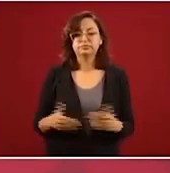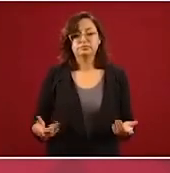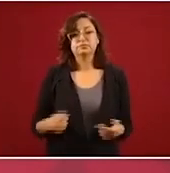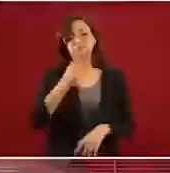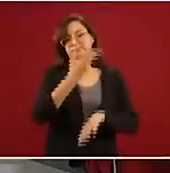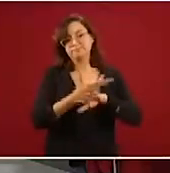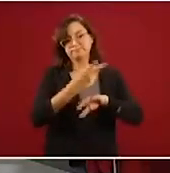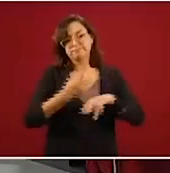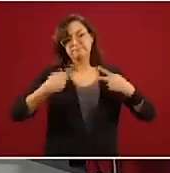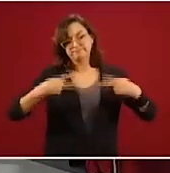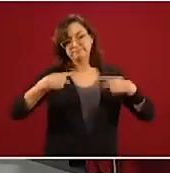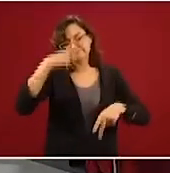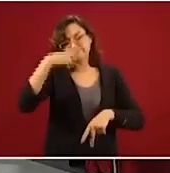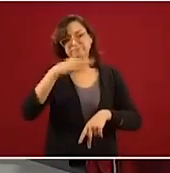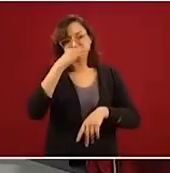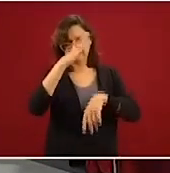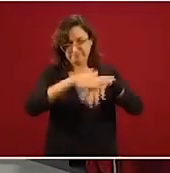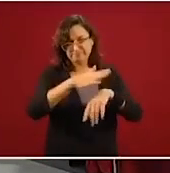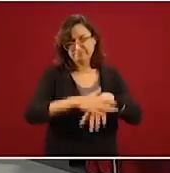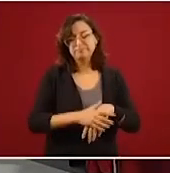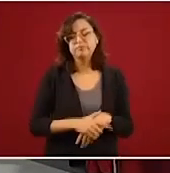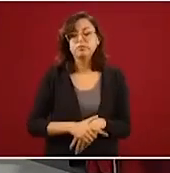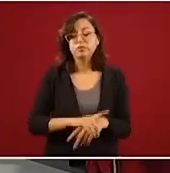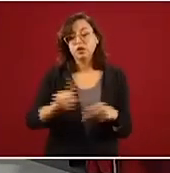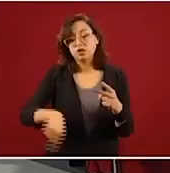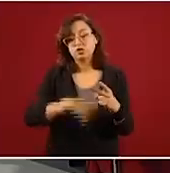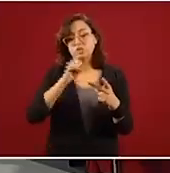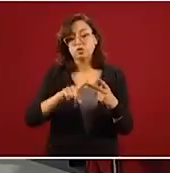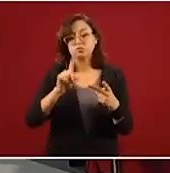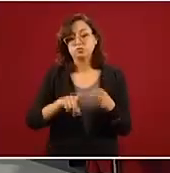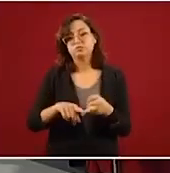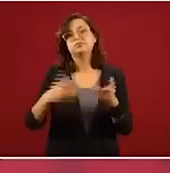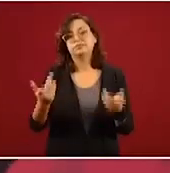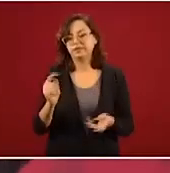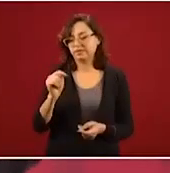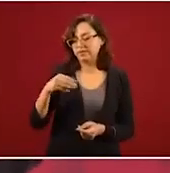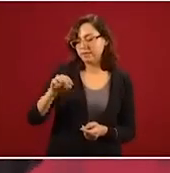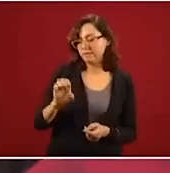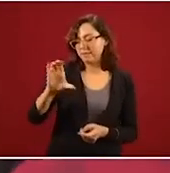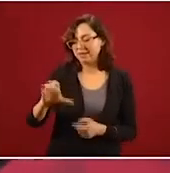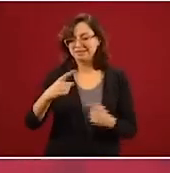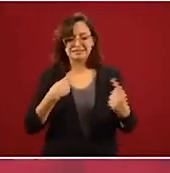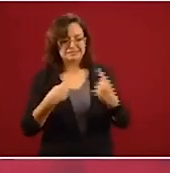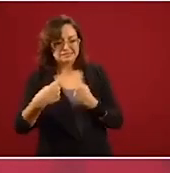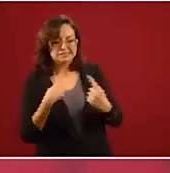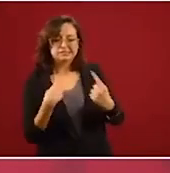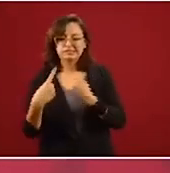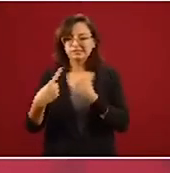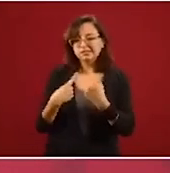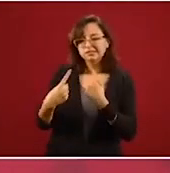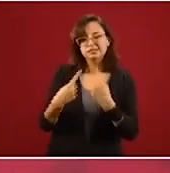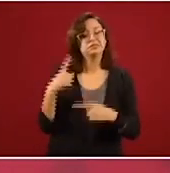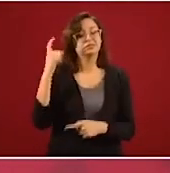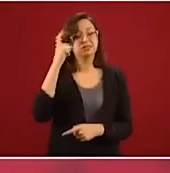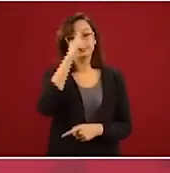paisanos. Y lo otro que nos llevó tiempo fue lo del tratado, porque es parte